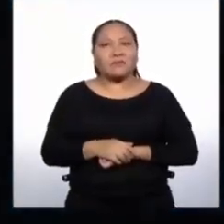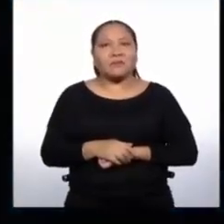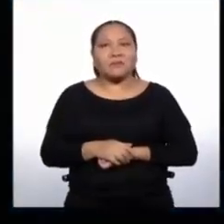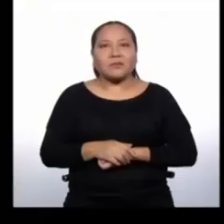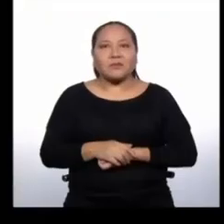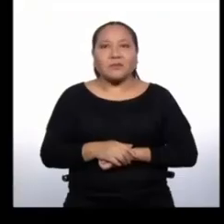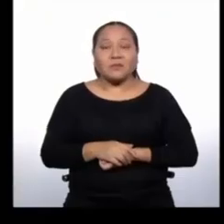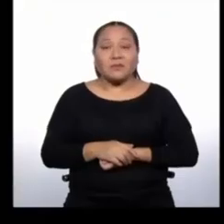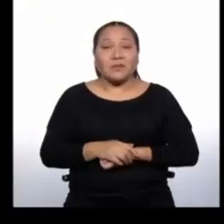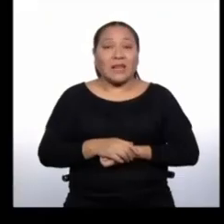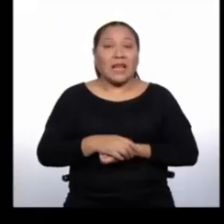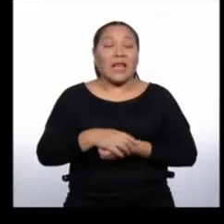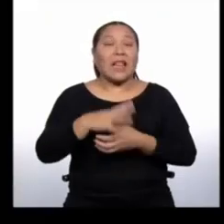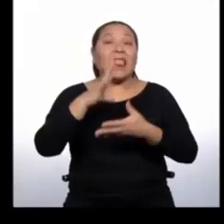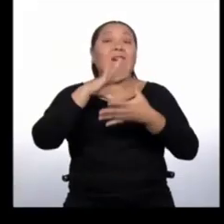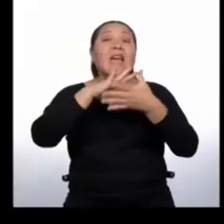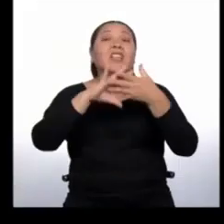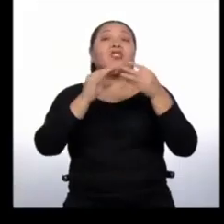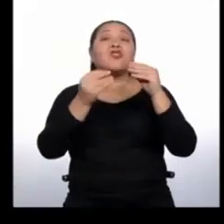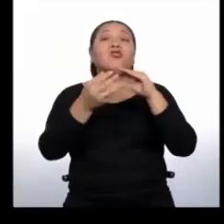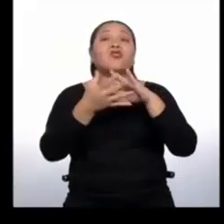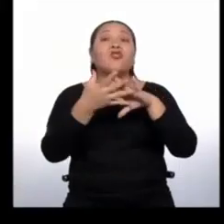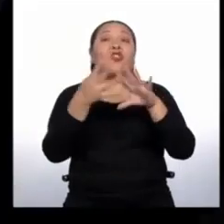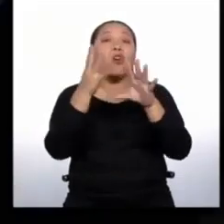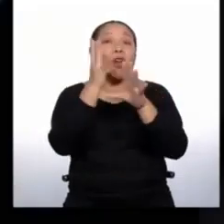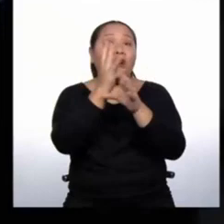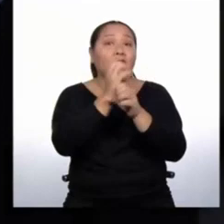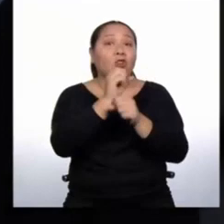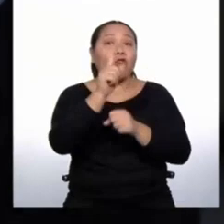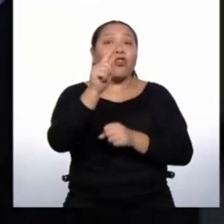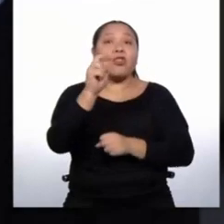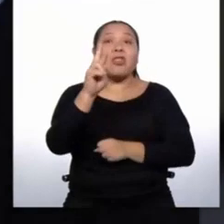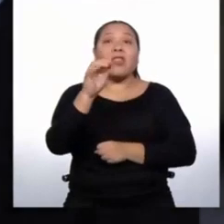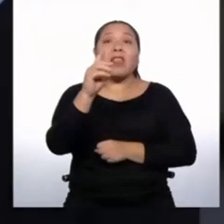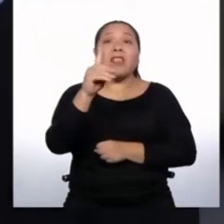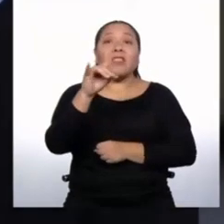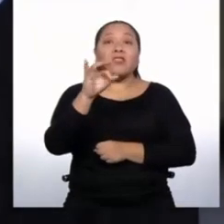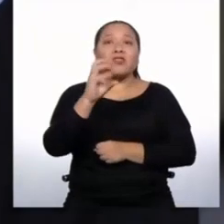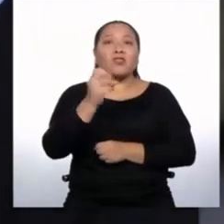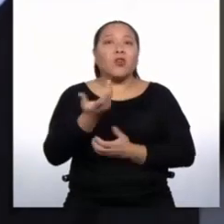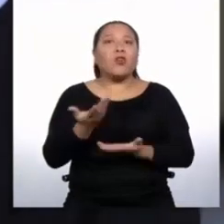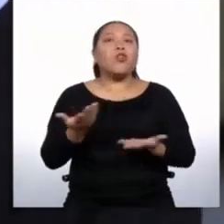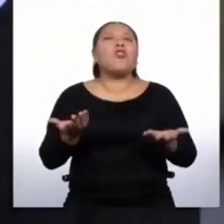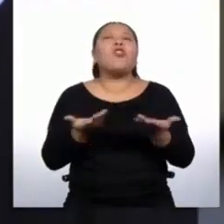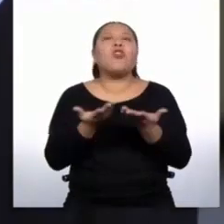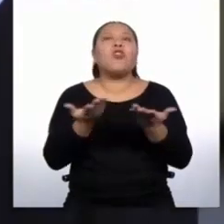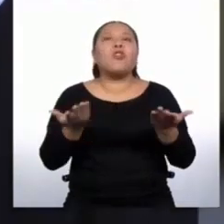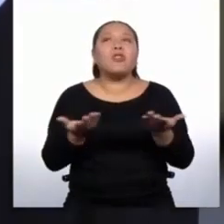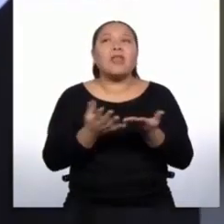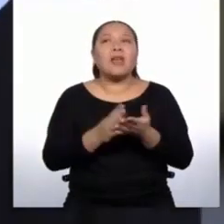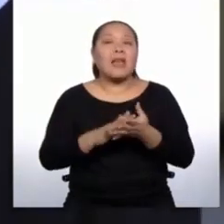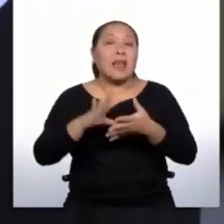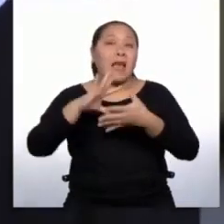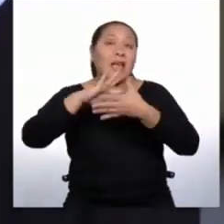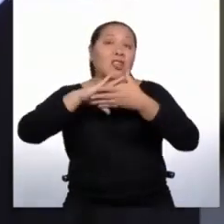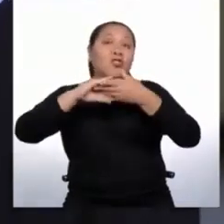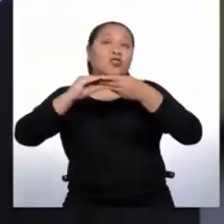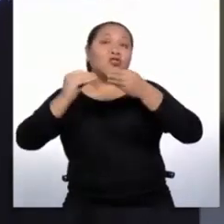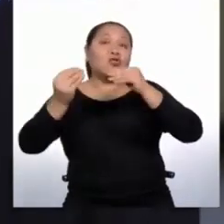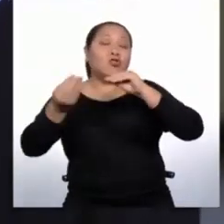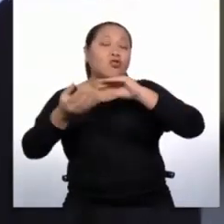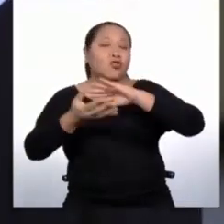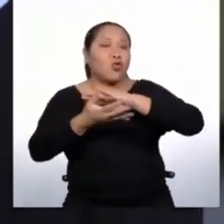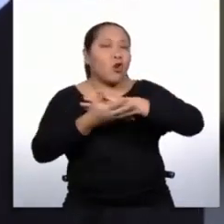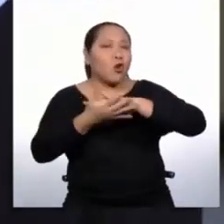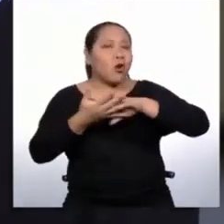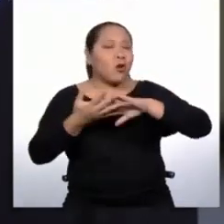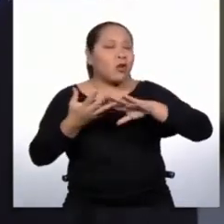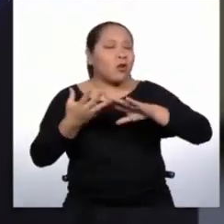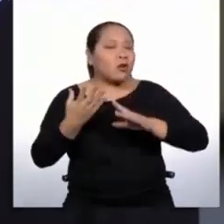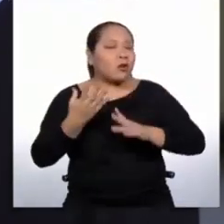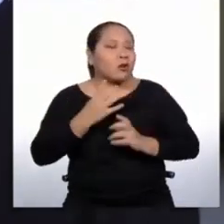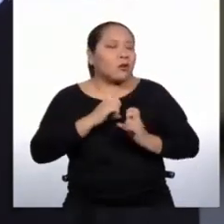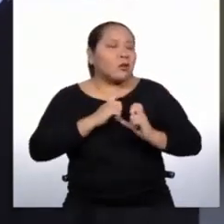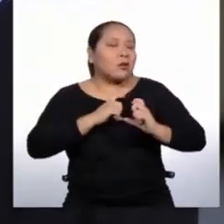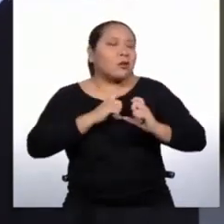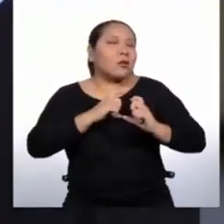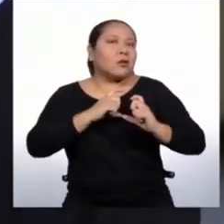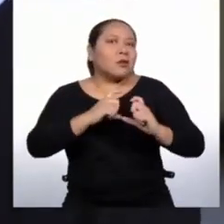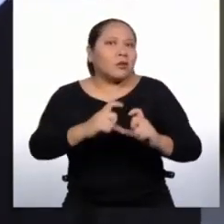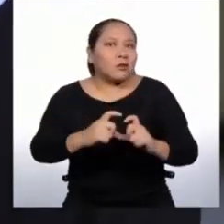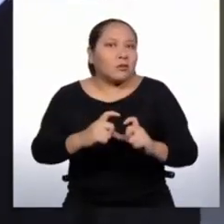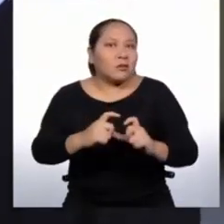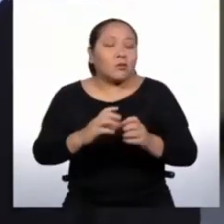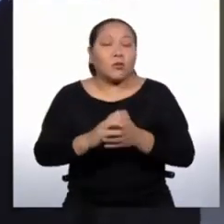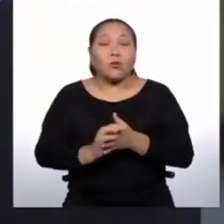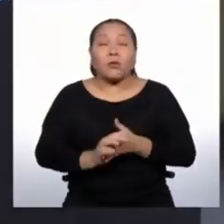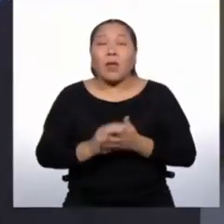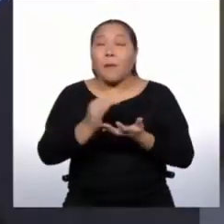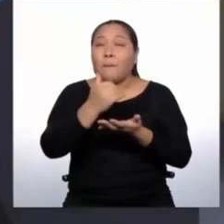La tradición de Palma se sostiene en la leyenda romántica, en el artículo